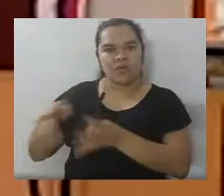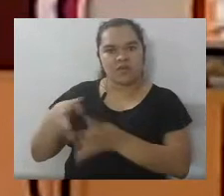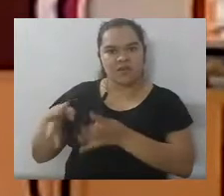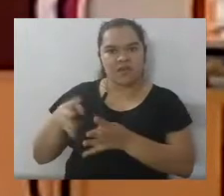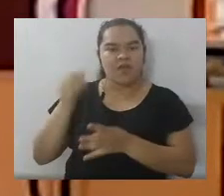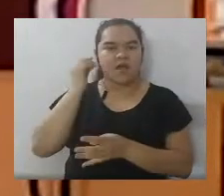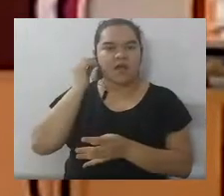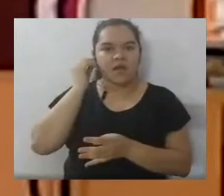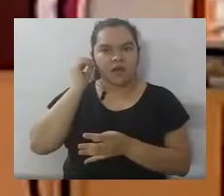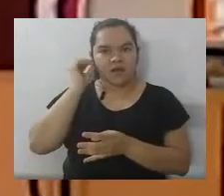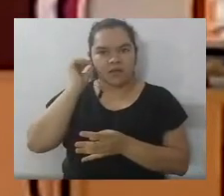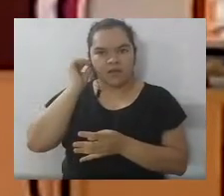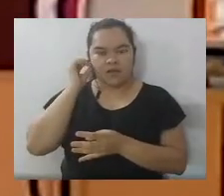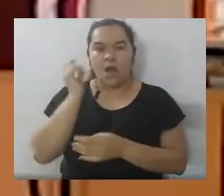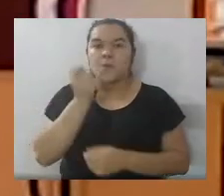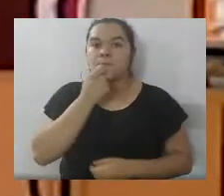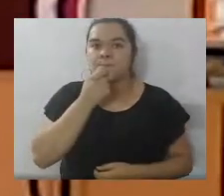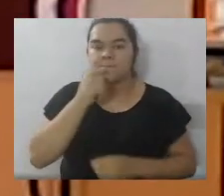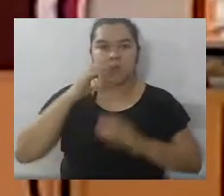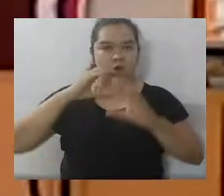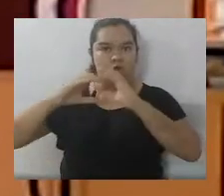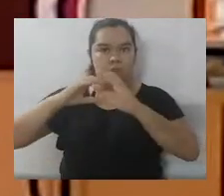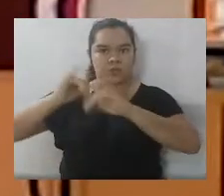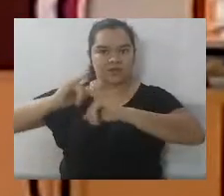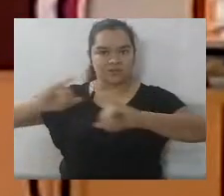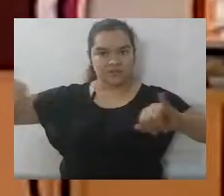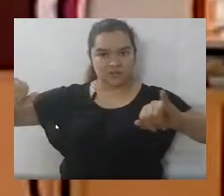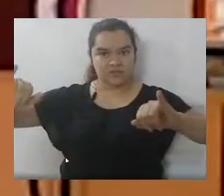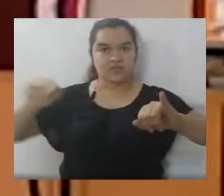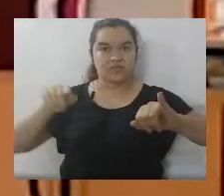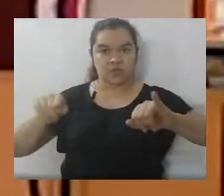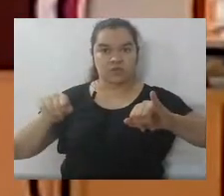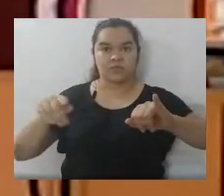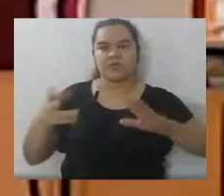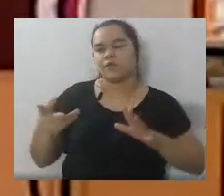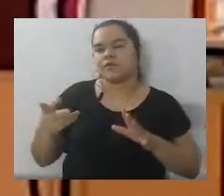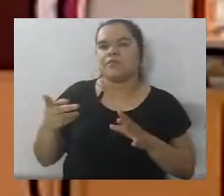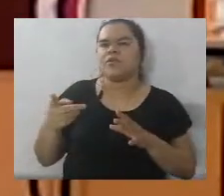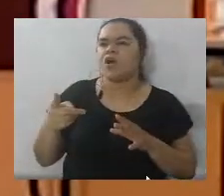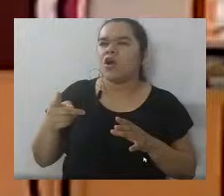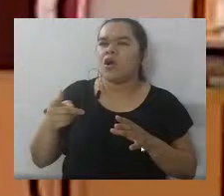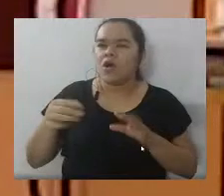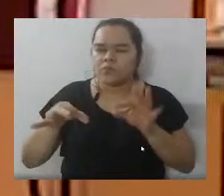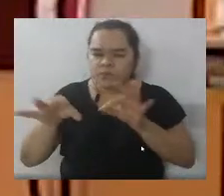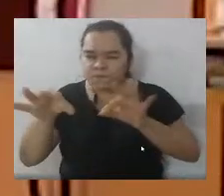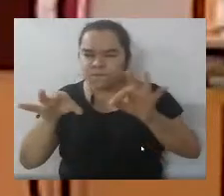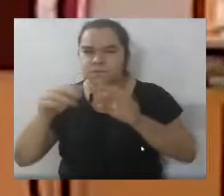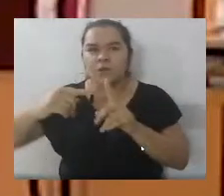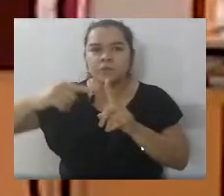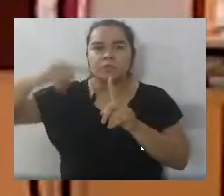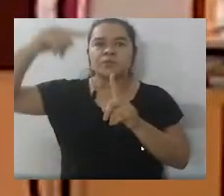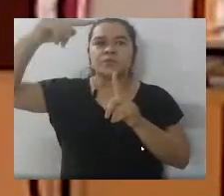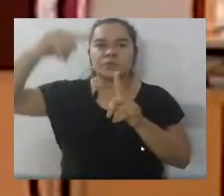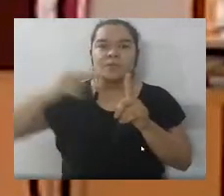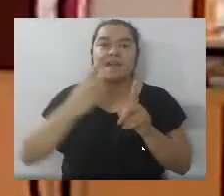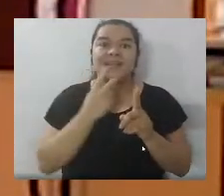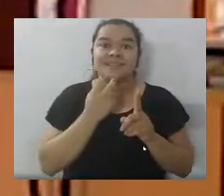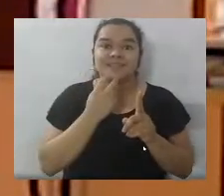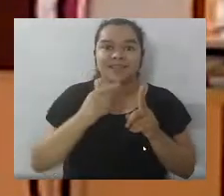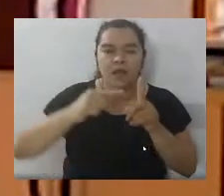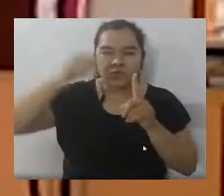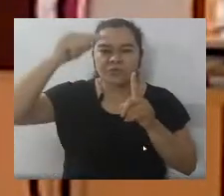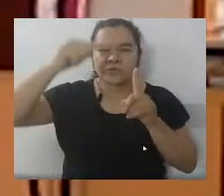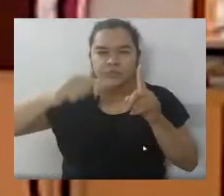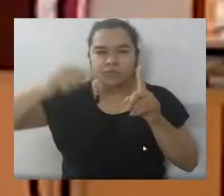las telecomunicaciones de una central eléctrica para poder saber cuál es el estado de la carga, para poder saber cuánta